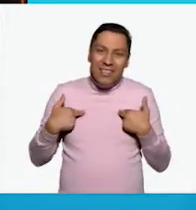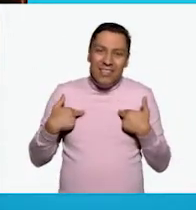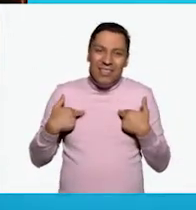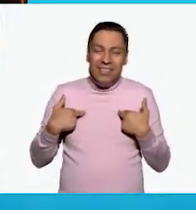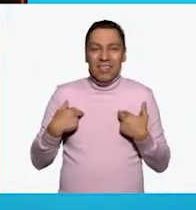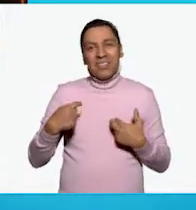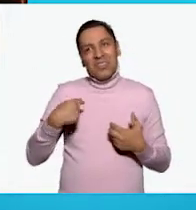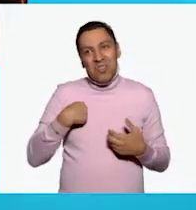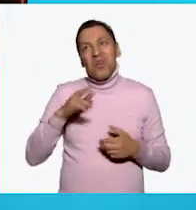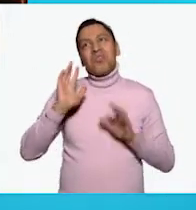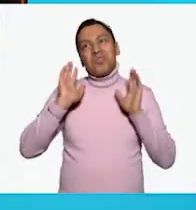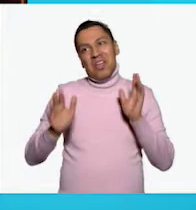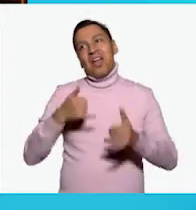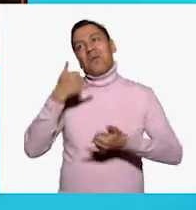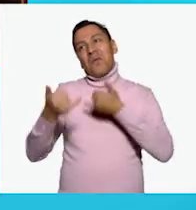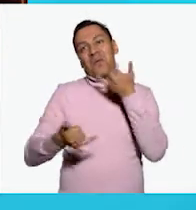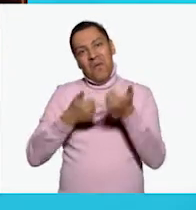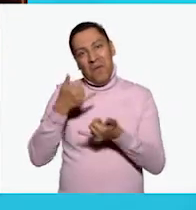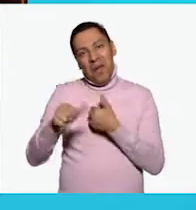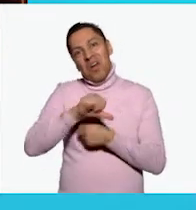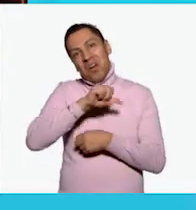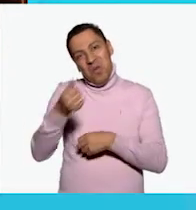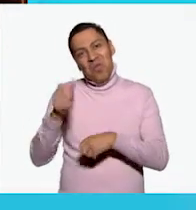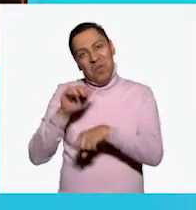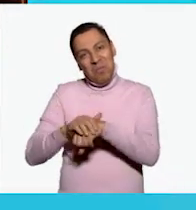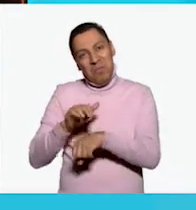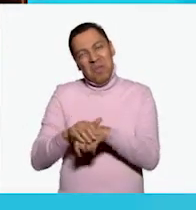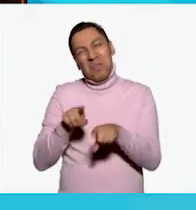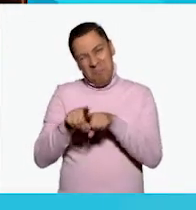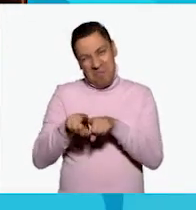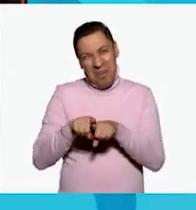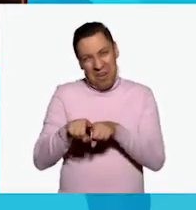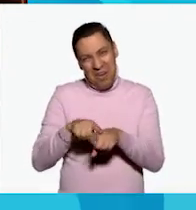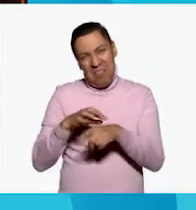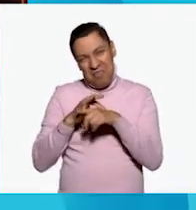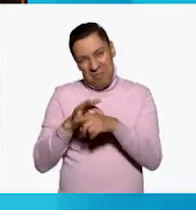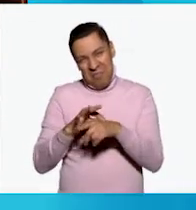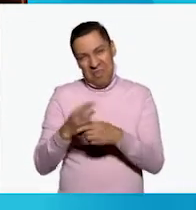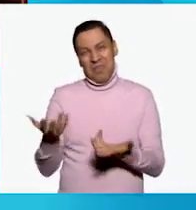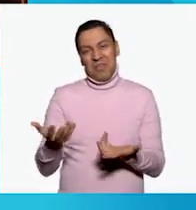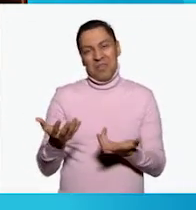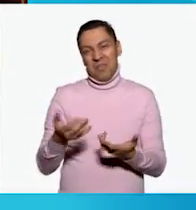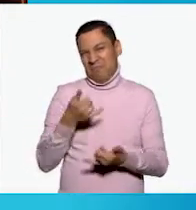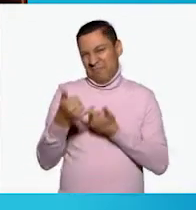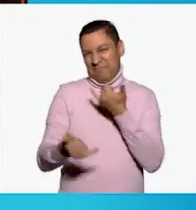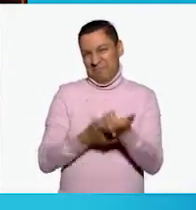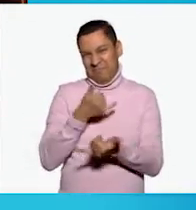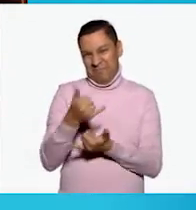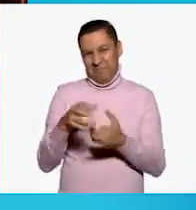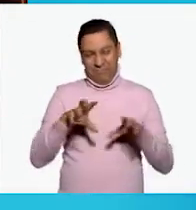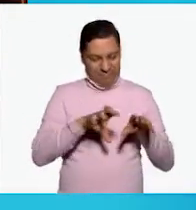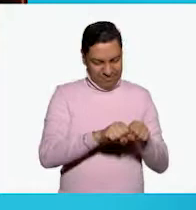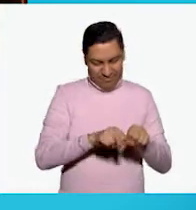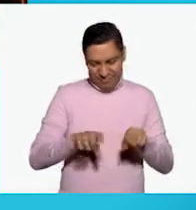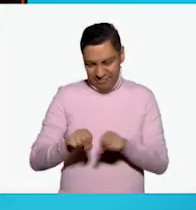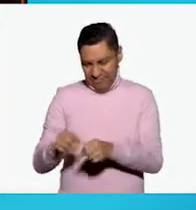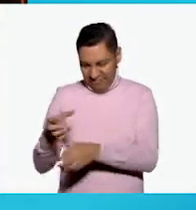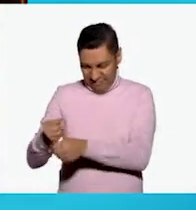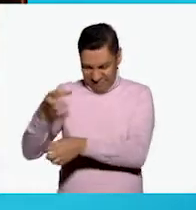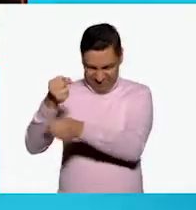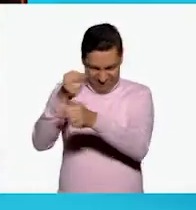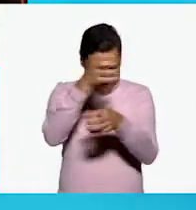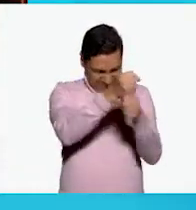tener con quien jugar con los bloques y armar rompecabezas.